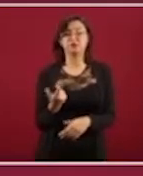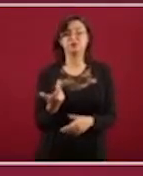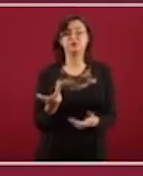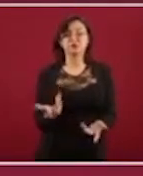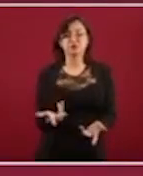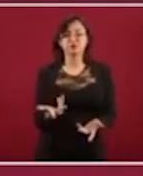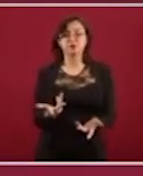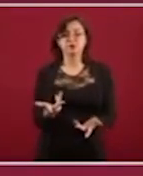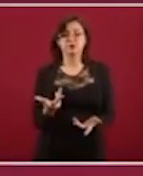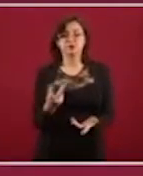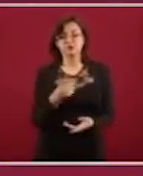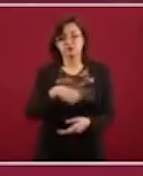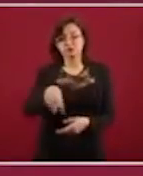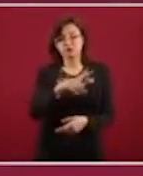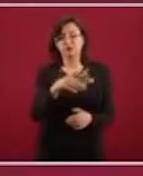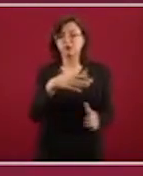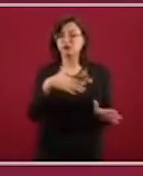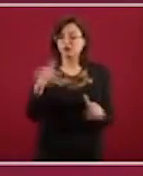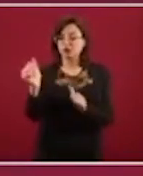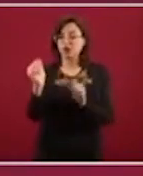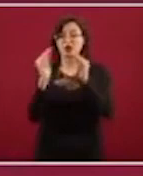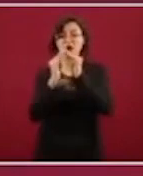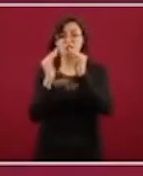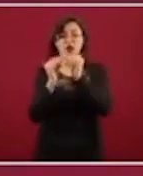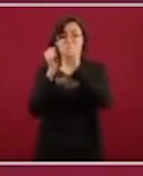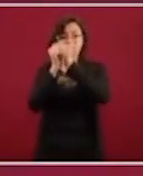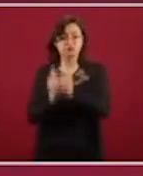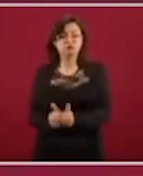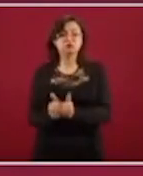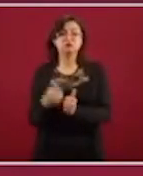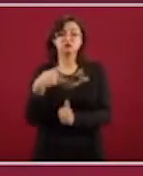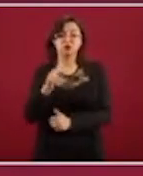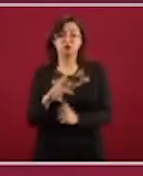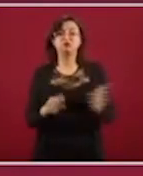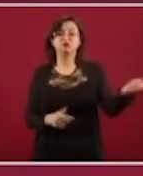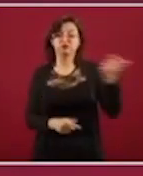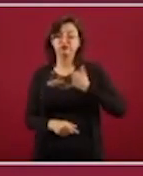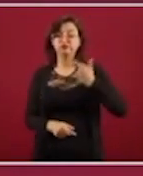refugiar, a cuidarse a sus casas con los sueldos,